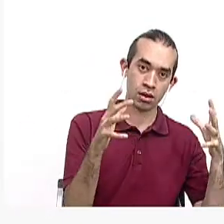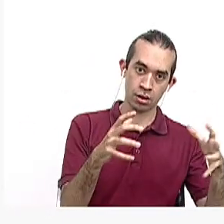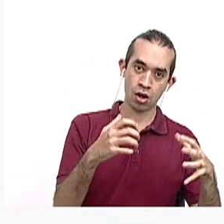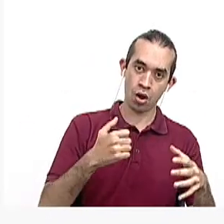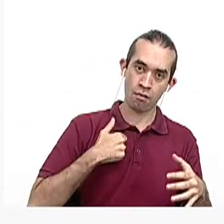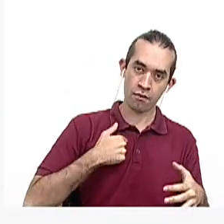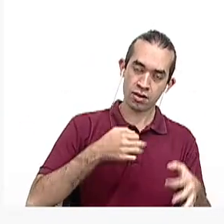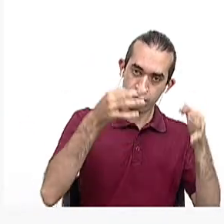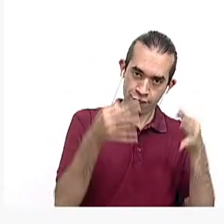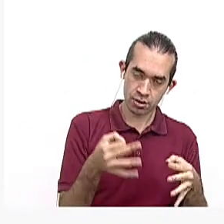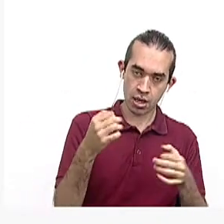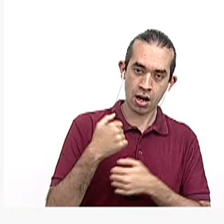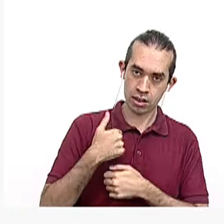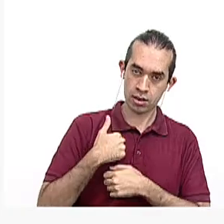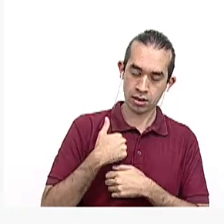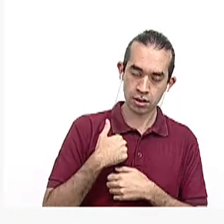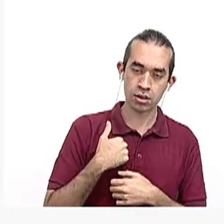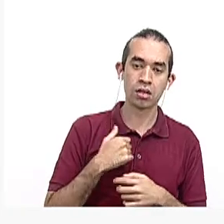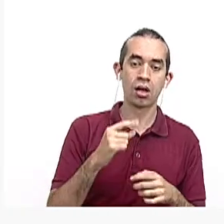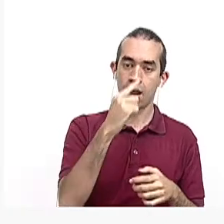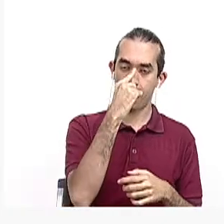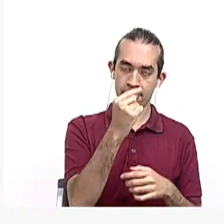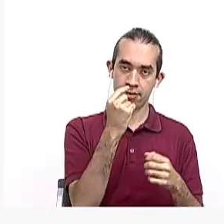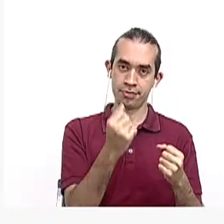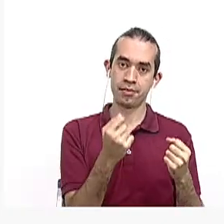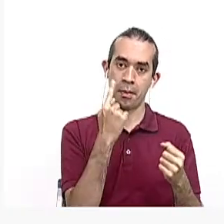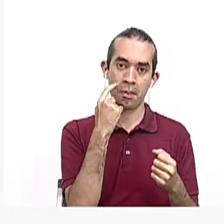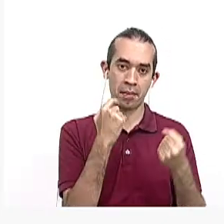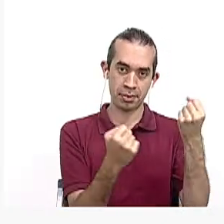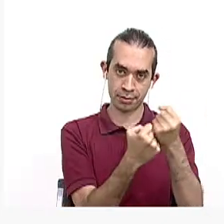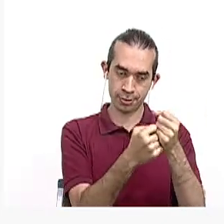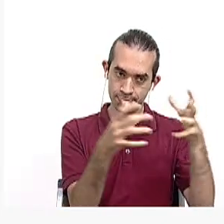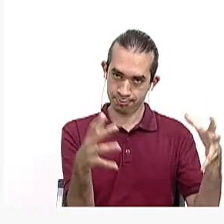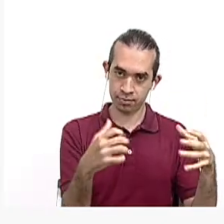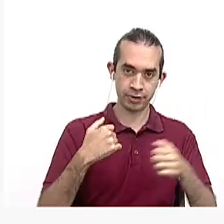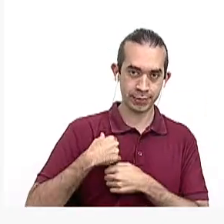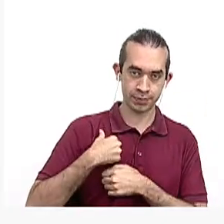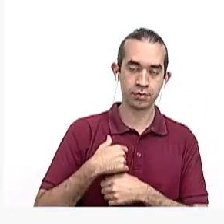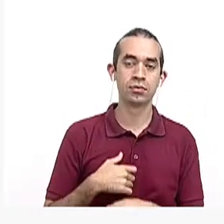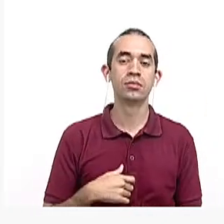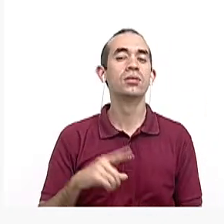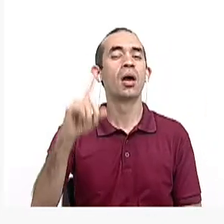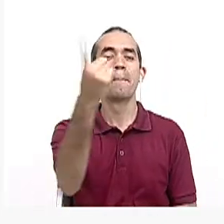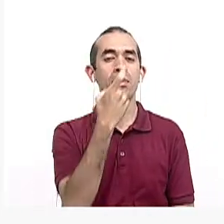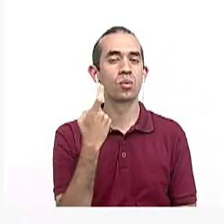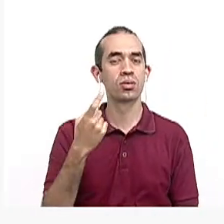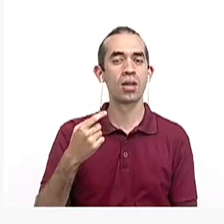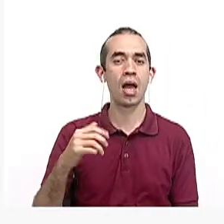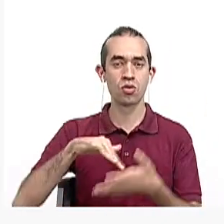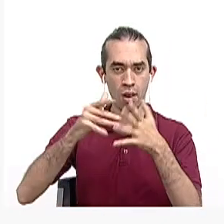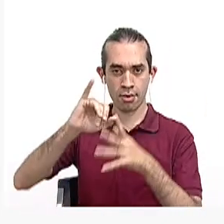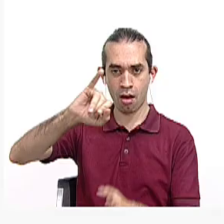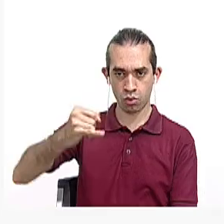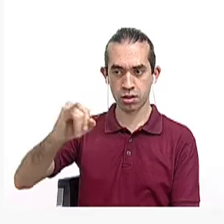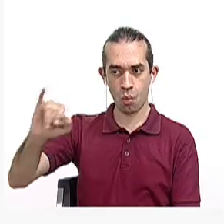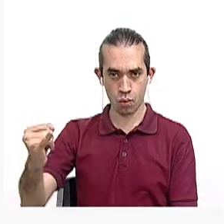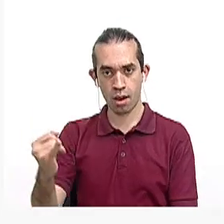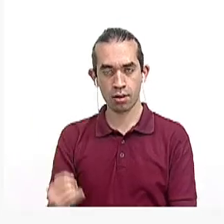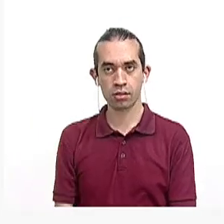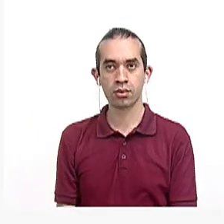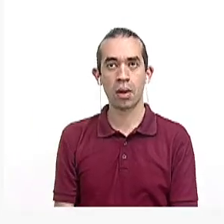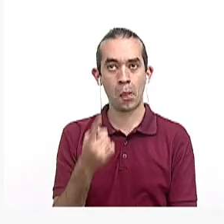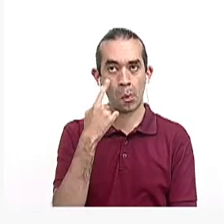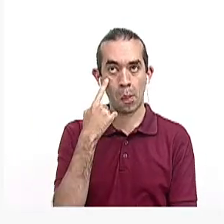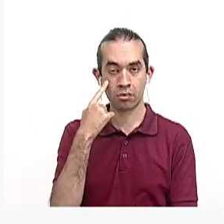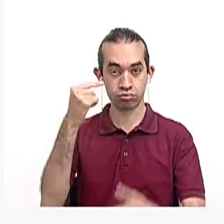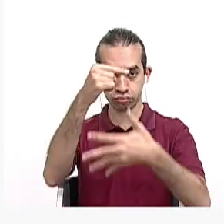oficiales del Estado. Algunas características que me preguntaba José Julián, y es que, vamos a ver por ahí, ya casi